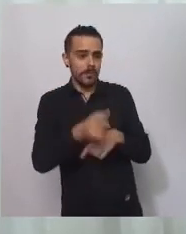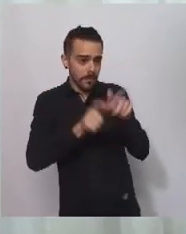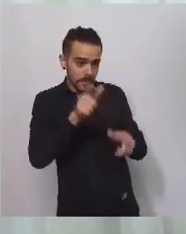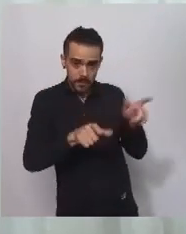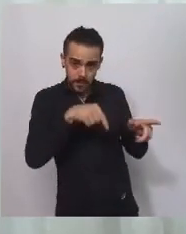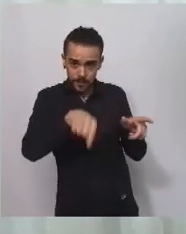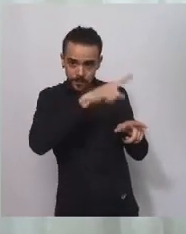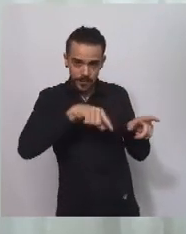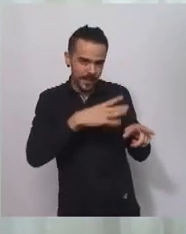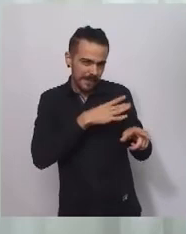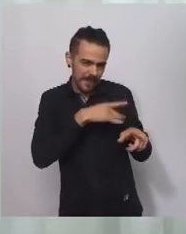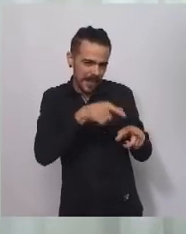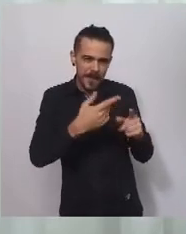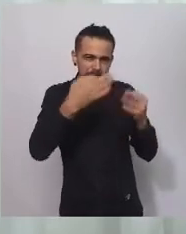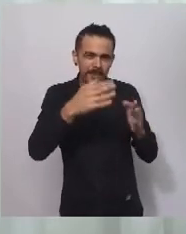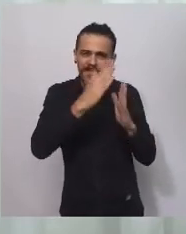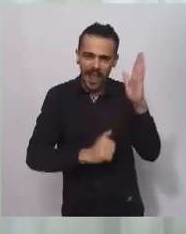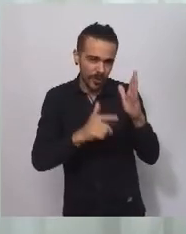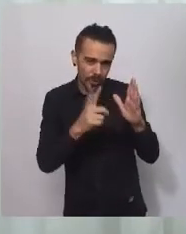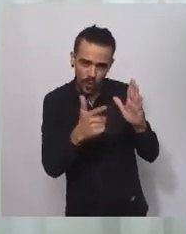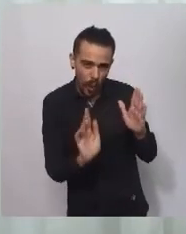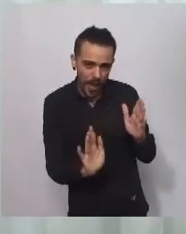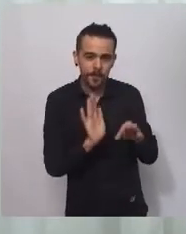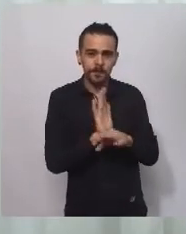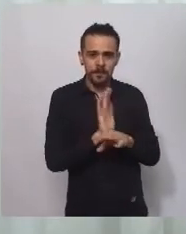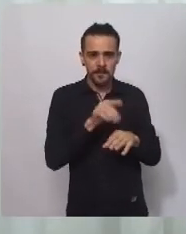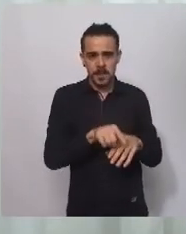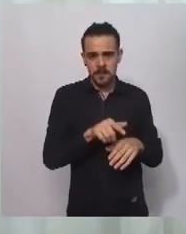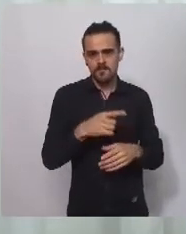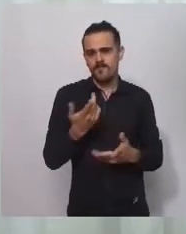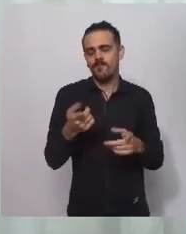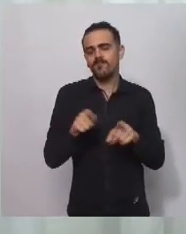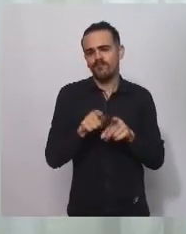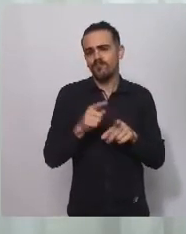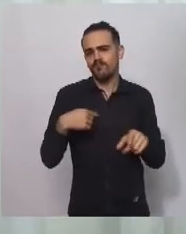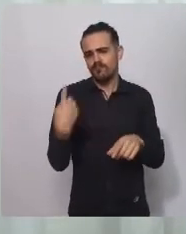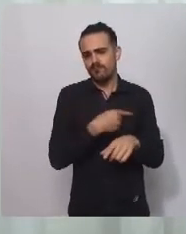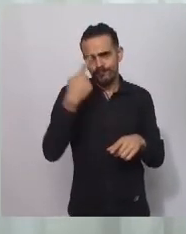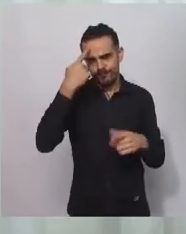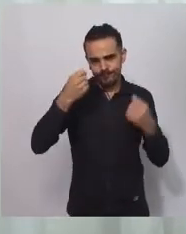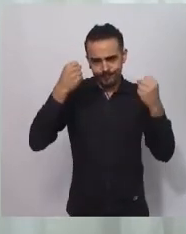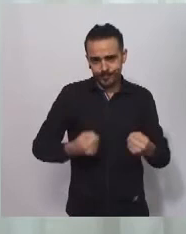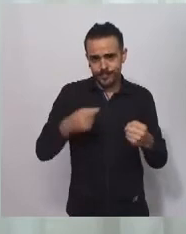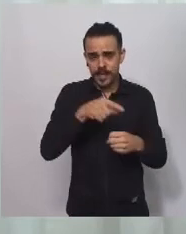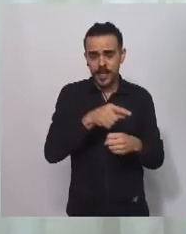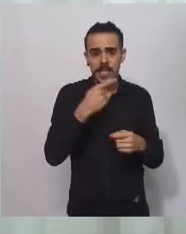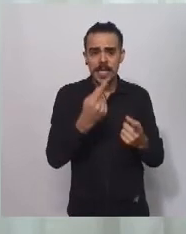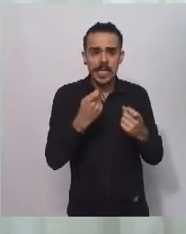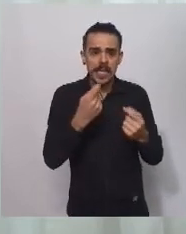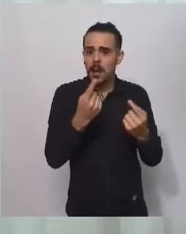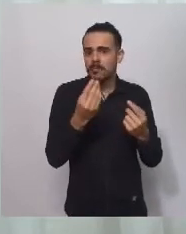tomado decisiones importantes en cuanto a aumentar el monto a los comedores que